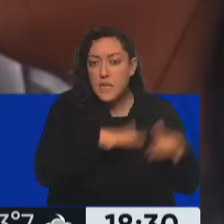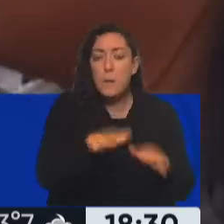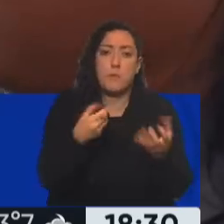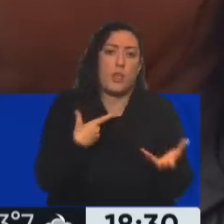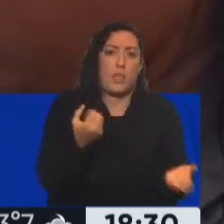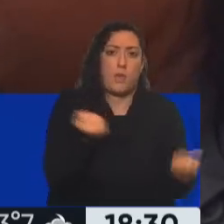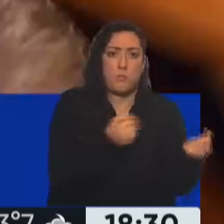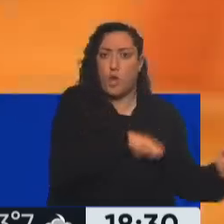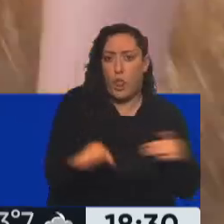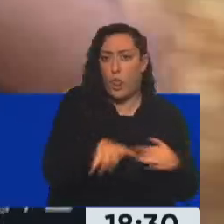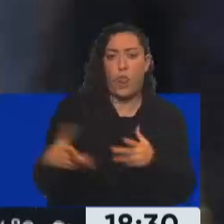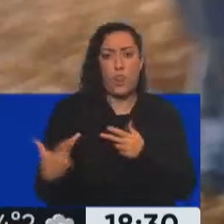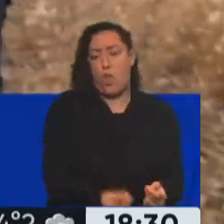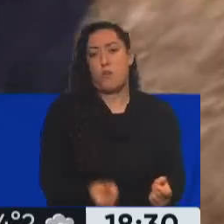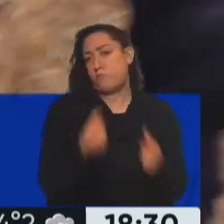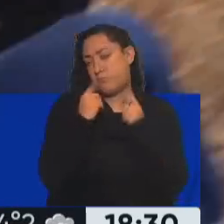humanitaria.